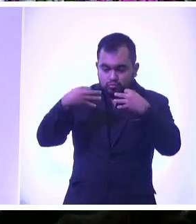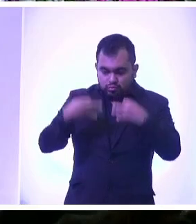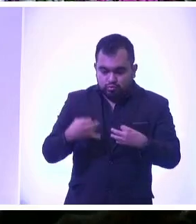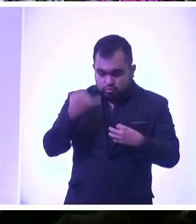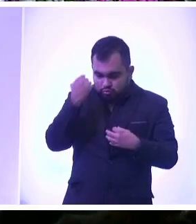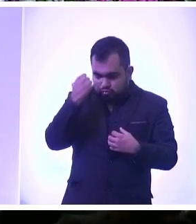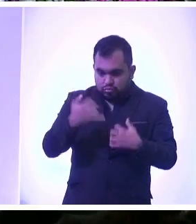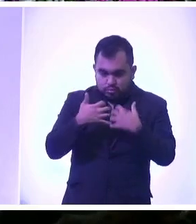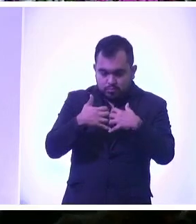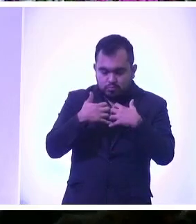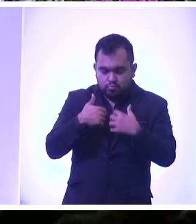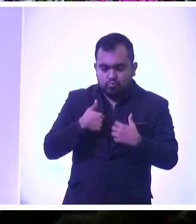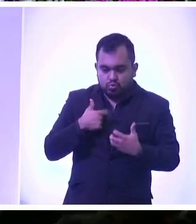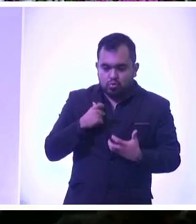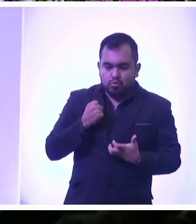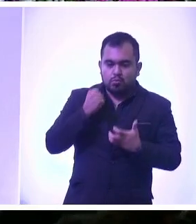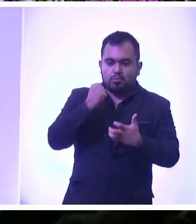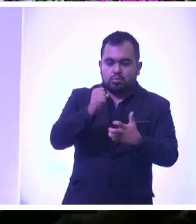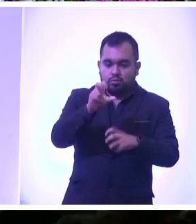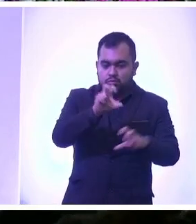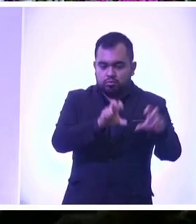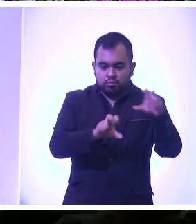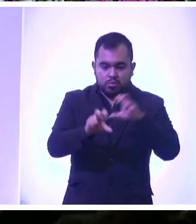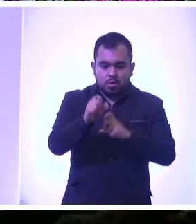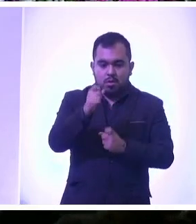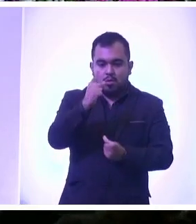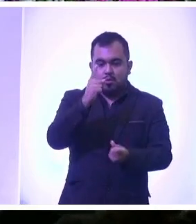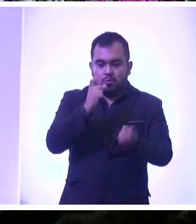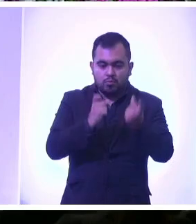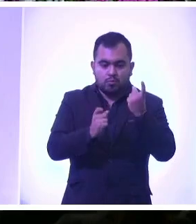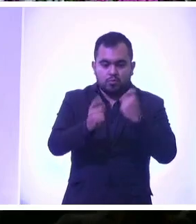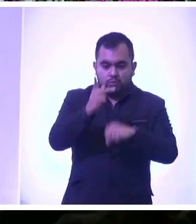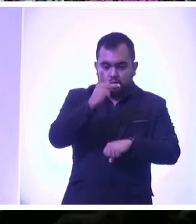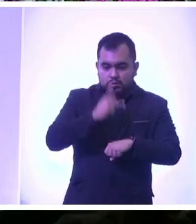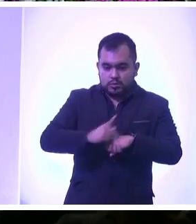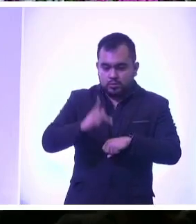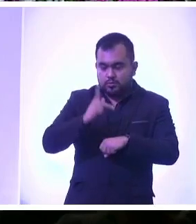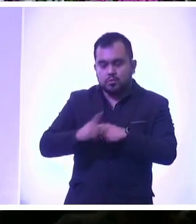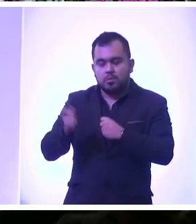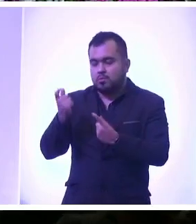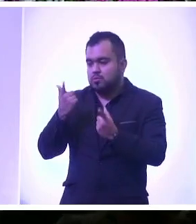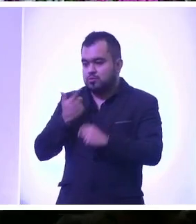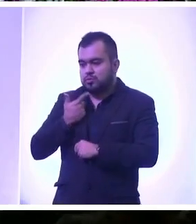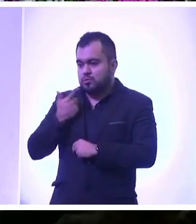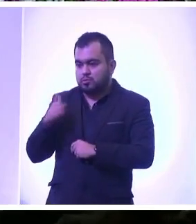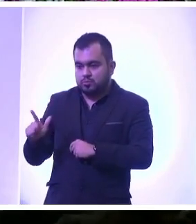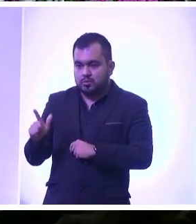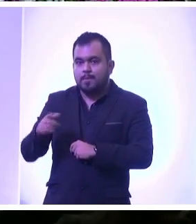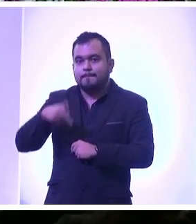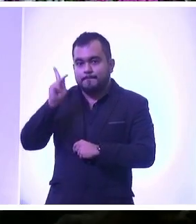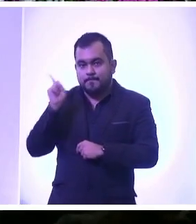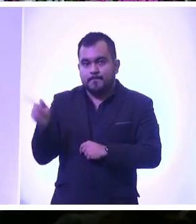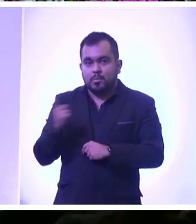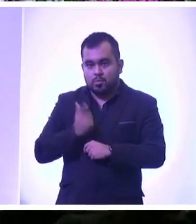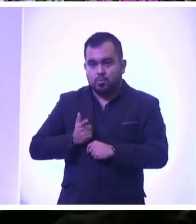invierto porque también algunos empresarios les gusta el riesgo algunos no tanto pero bueno Te gusta el riesgo no te gusta el riesgo al final